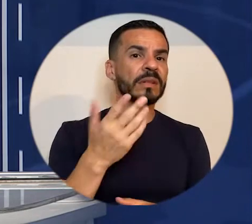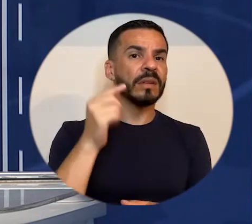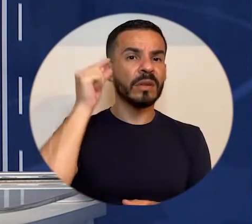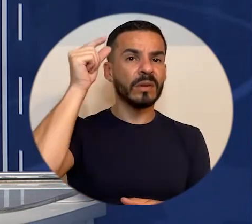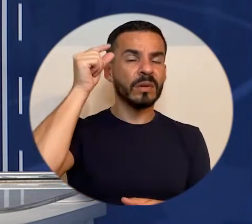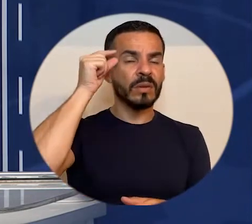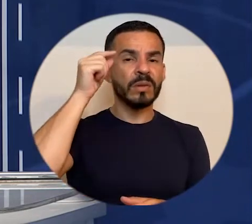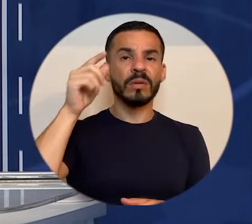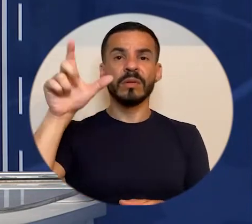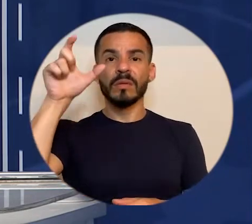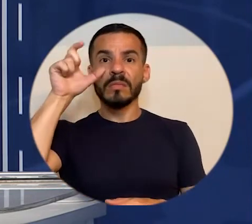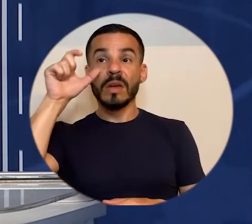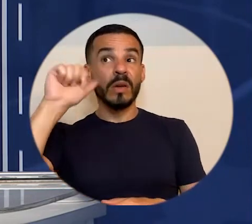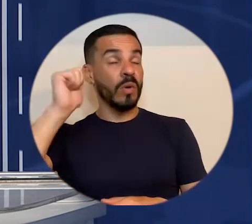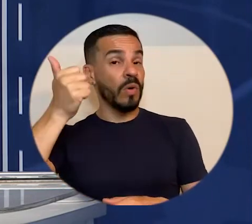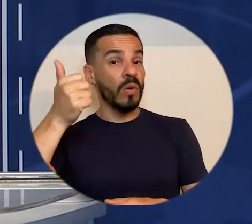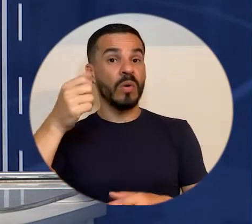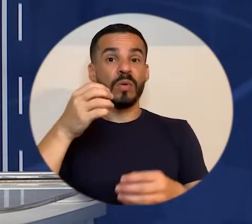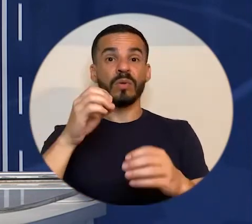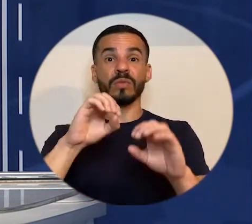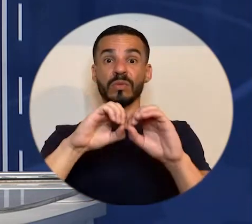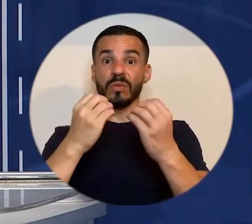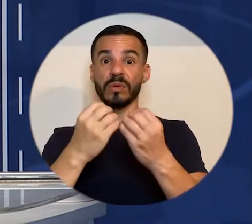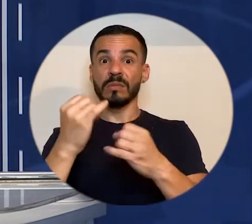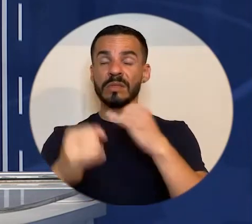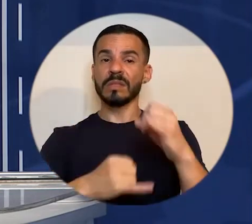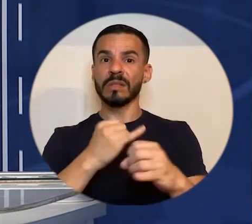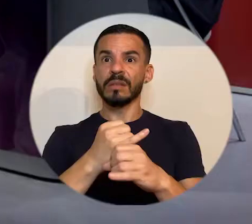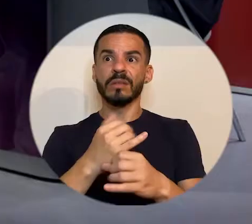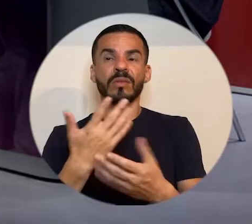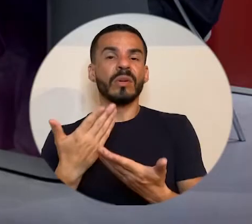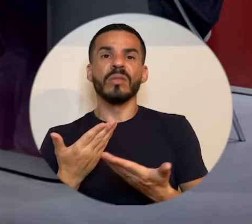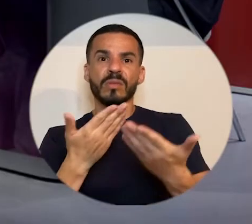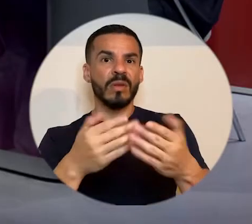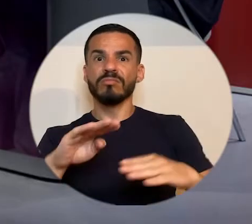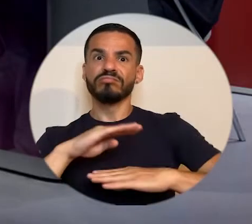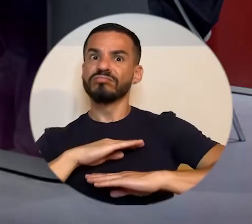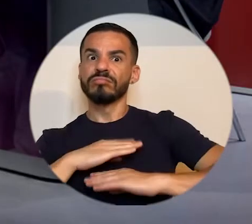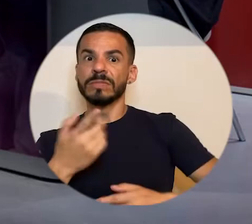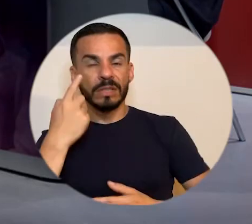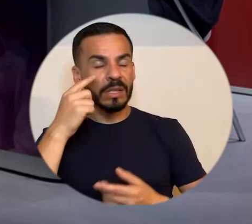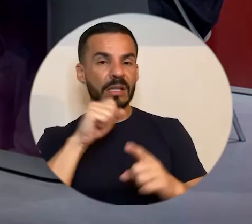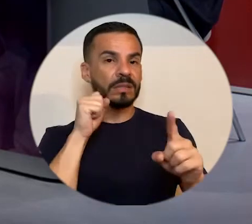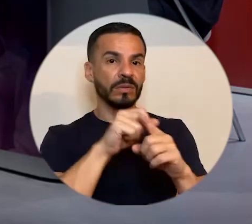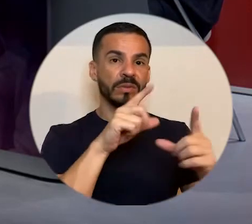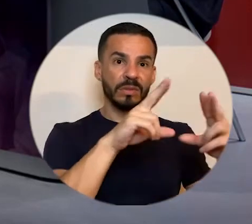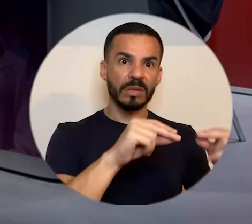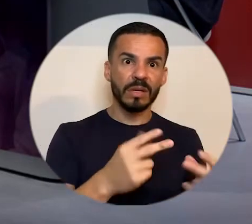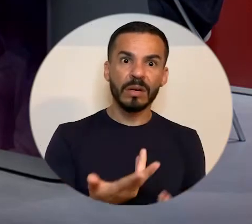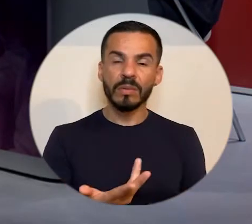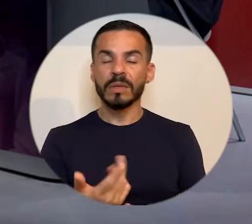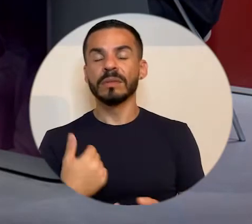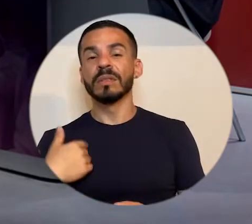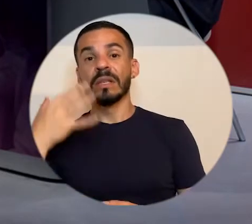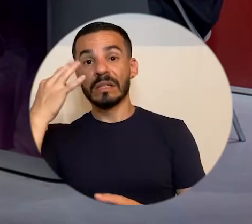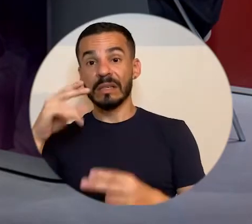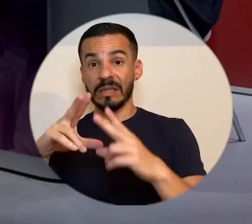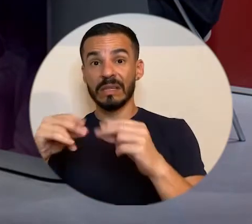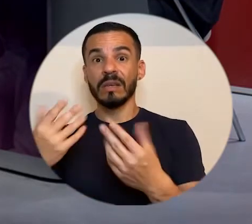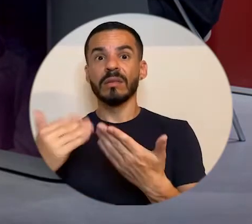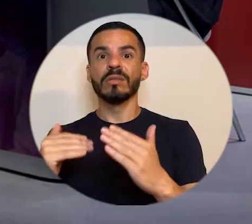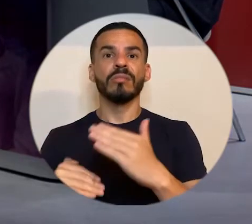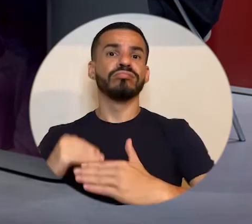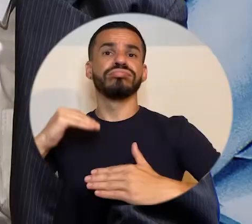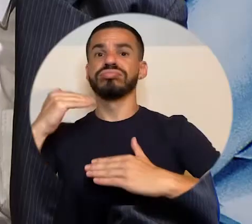que el gobierno de Biden y otros organismos internacionales se están quedando cortos en la atención de la situación en Nicaragua. Bueno, yo creo que Nicaragua